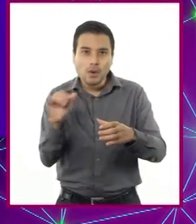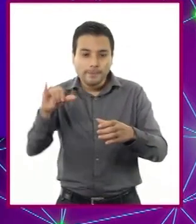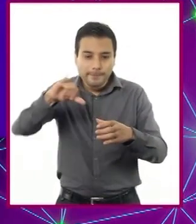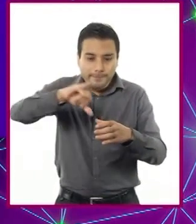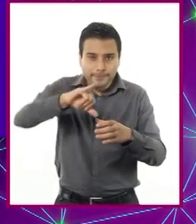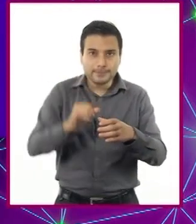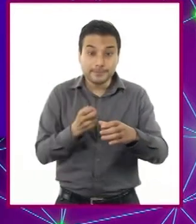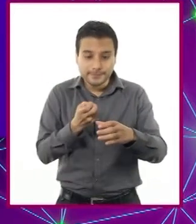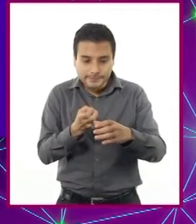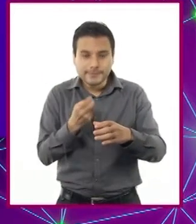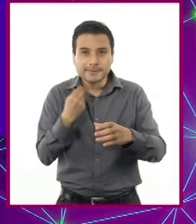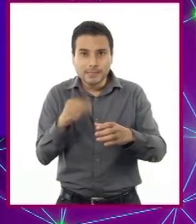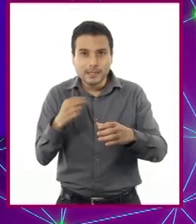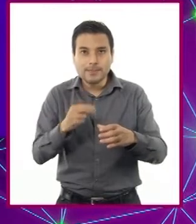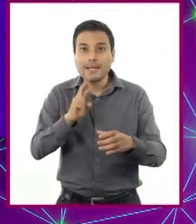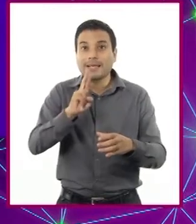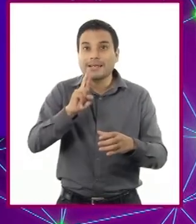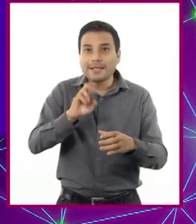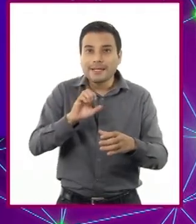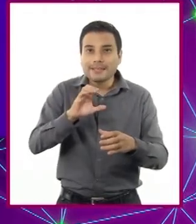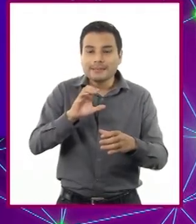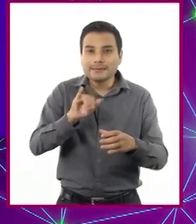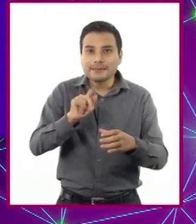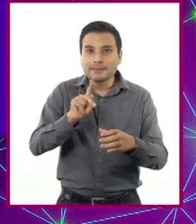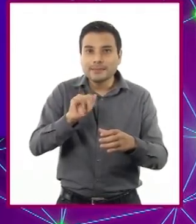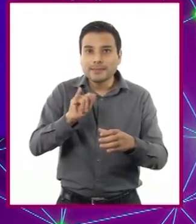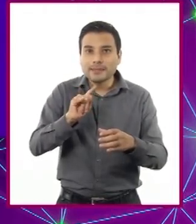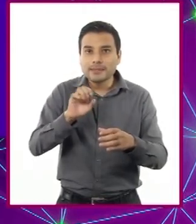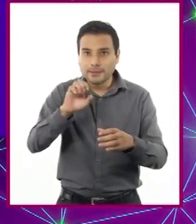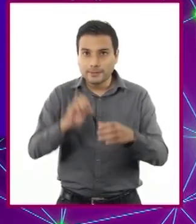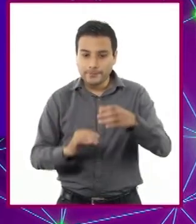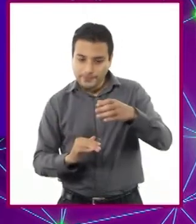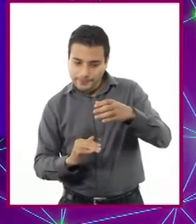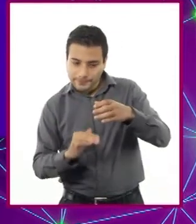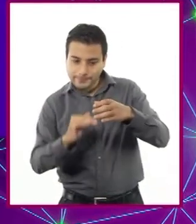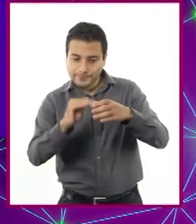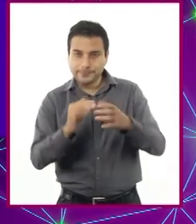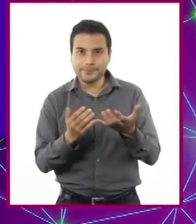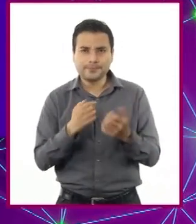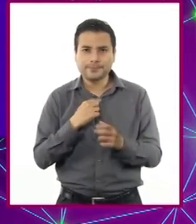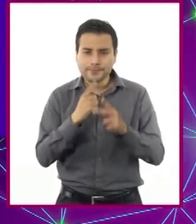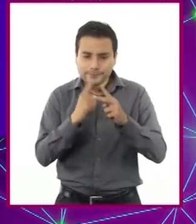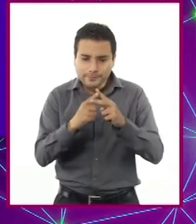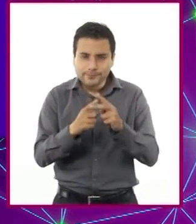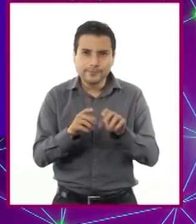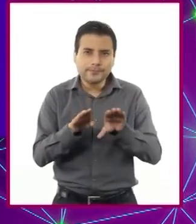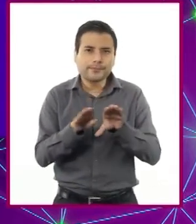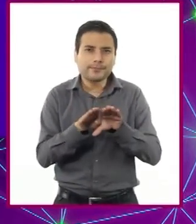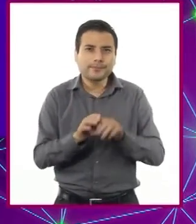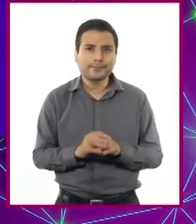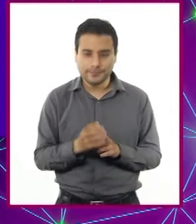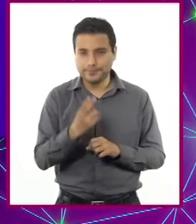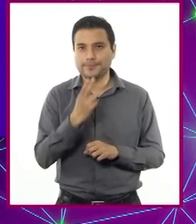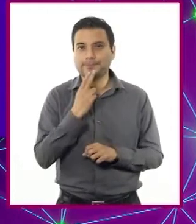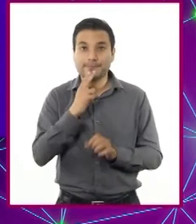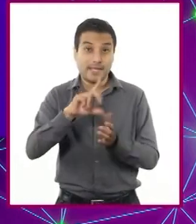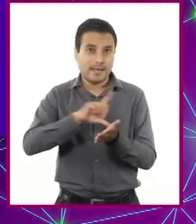como recipientes. La unidad principal para medir la capacidad de un objeto es el